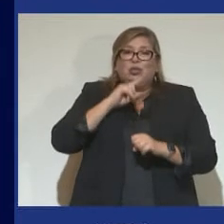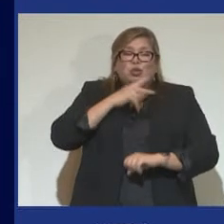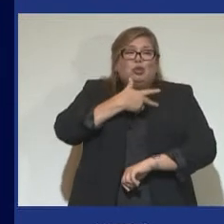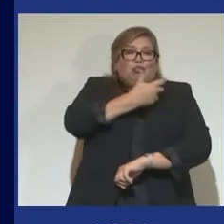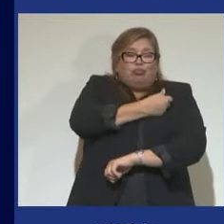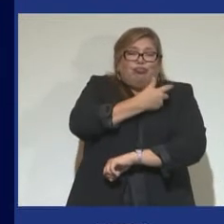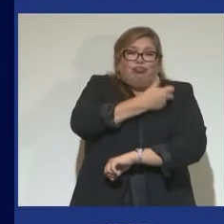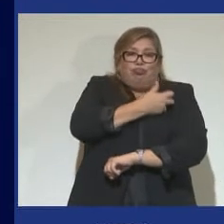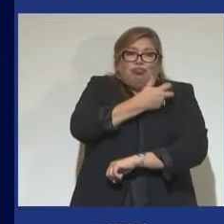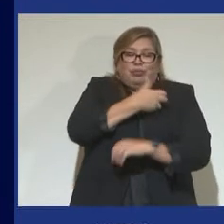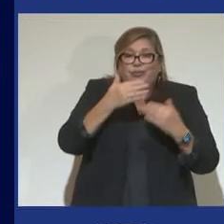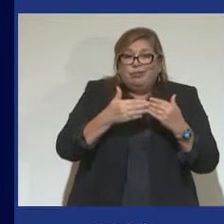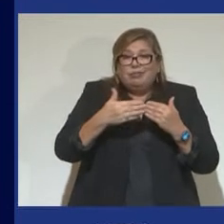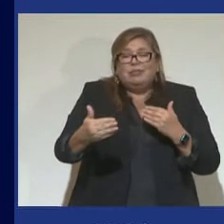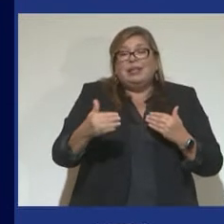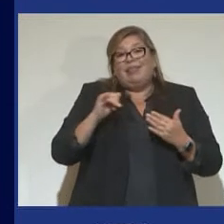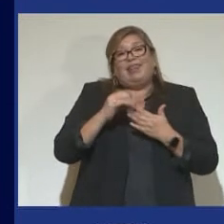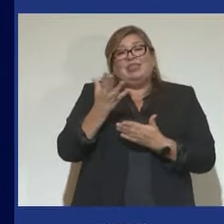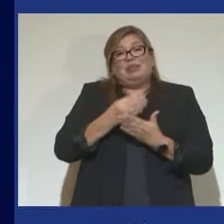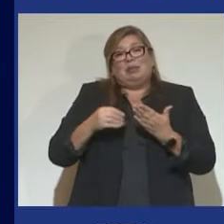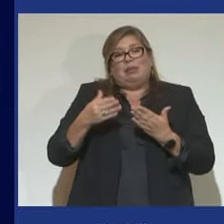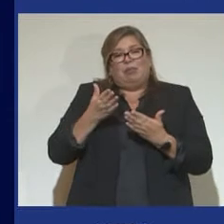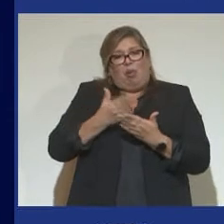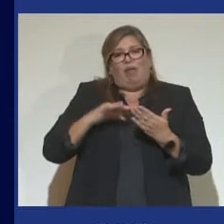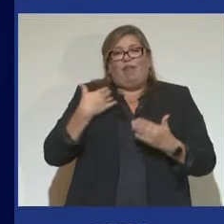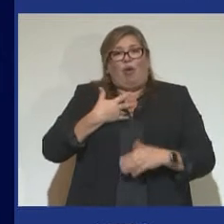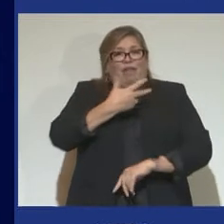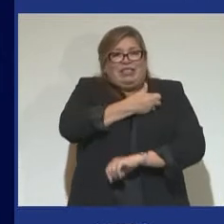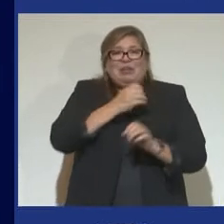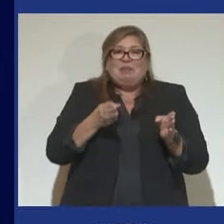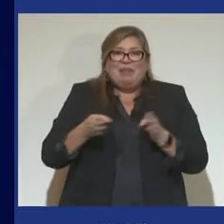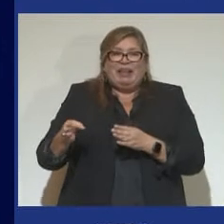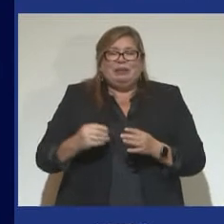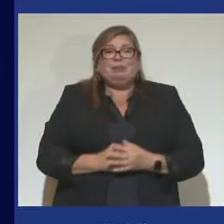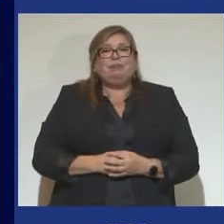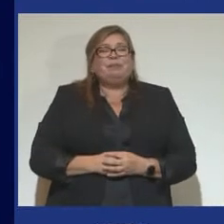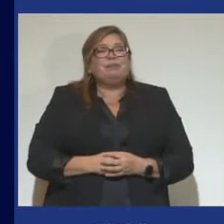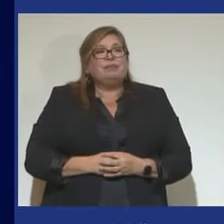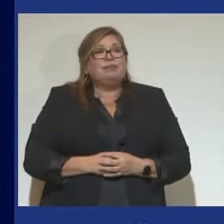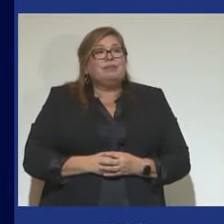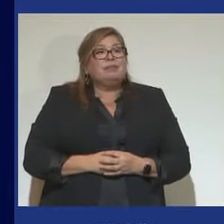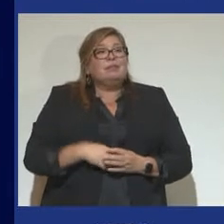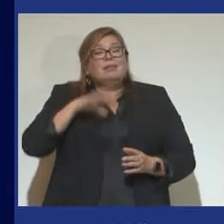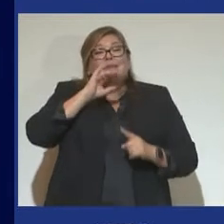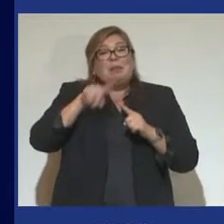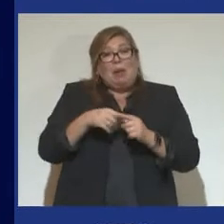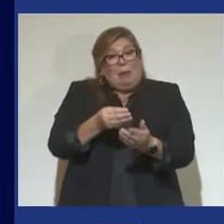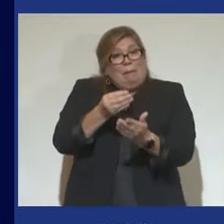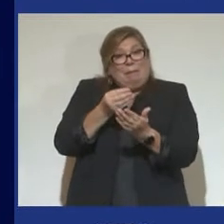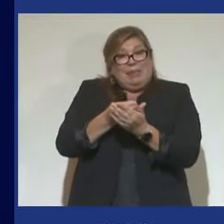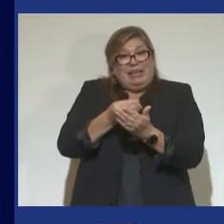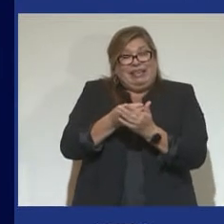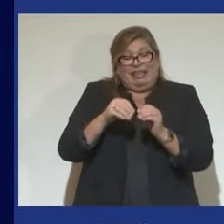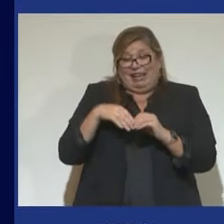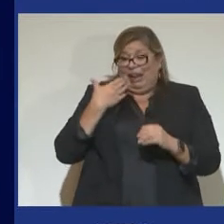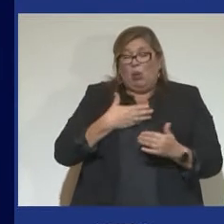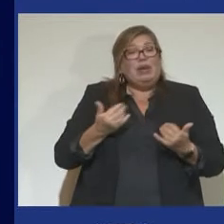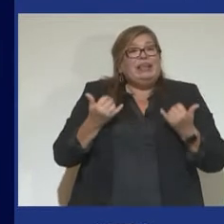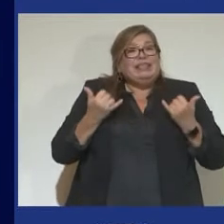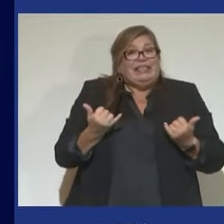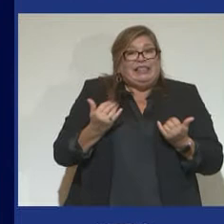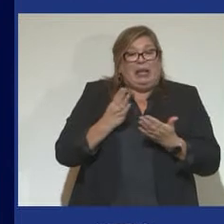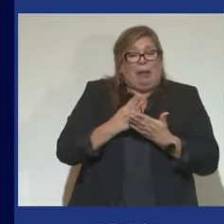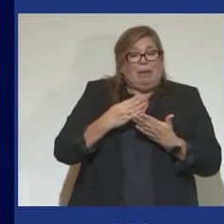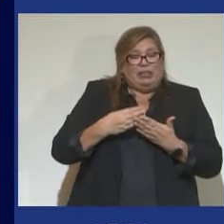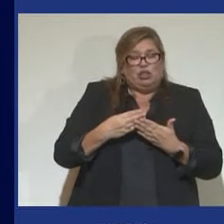administrar hemos esto y esto es parte de ese plan estratégico de de vacunación en el sepan